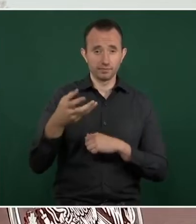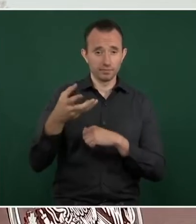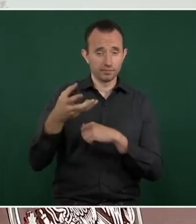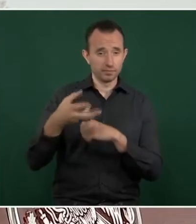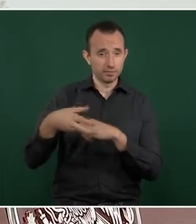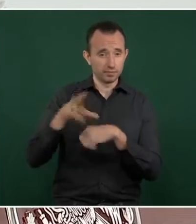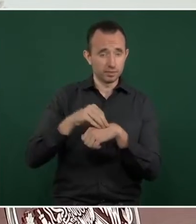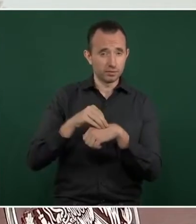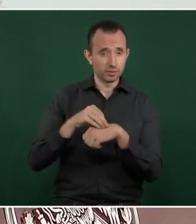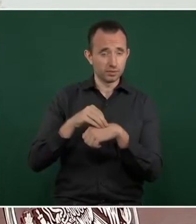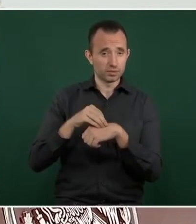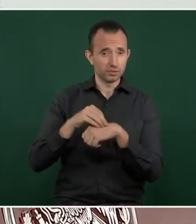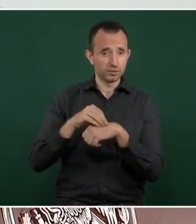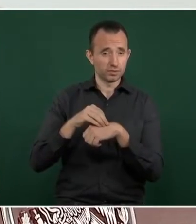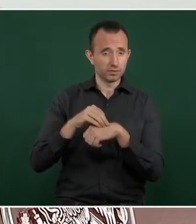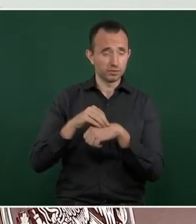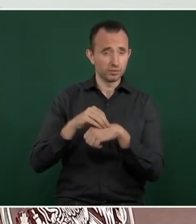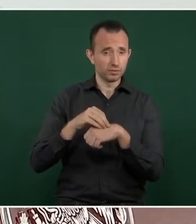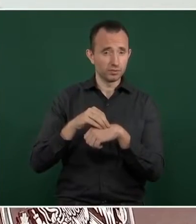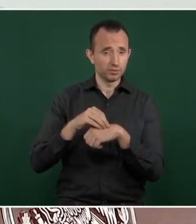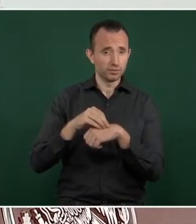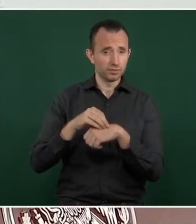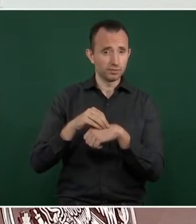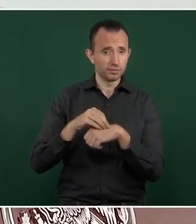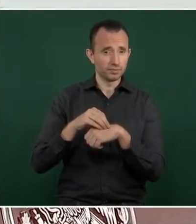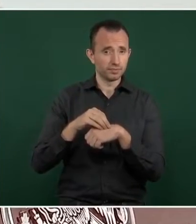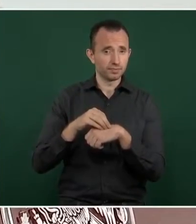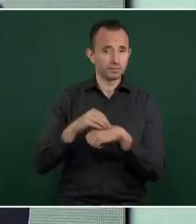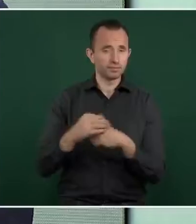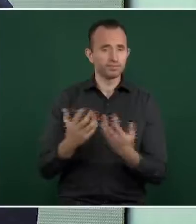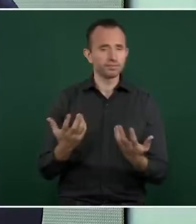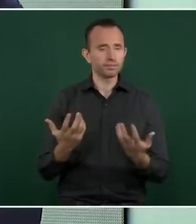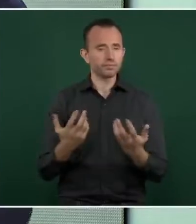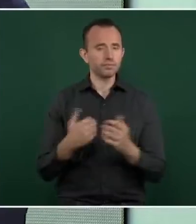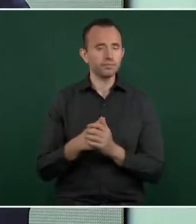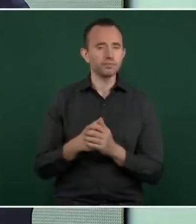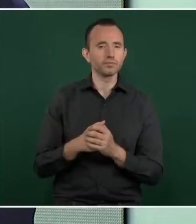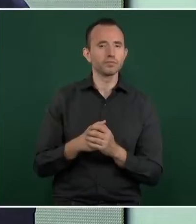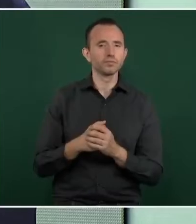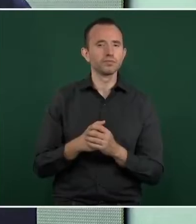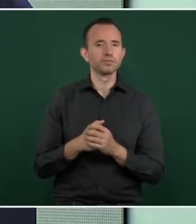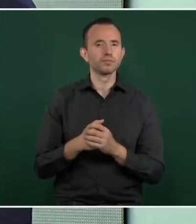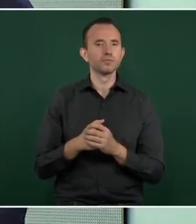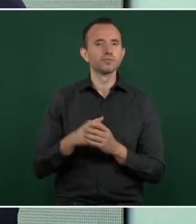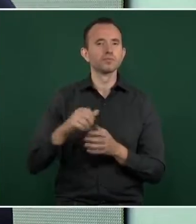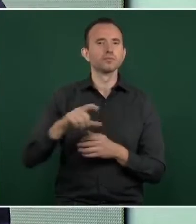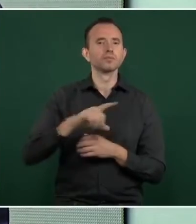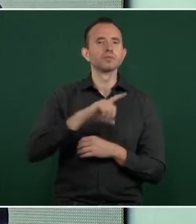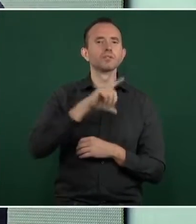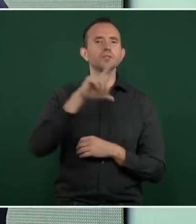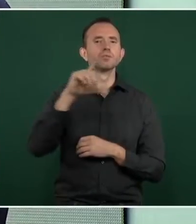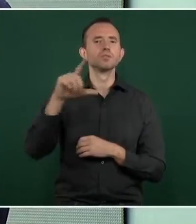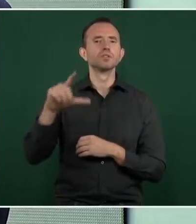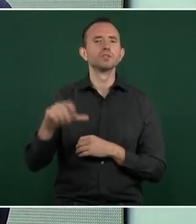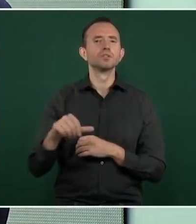los permisos y no los usen